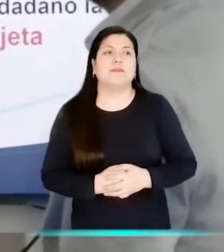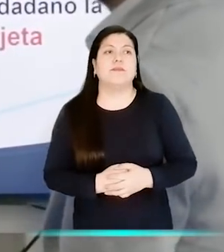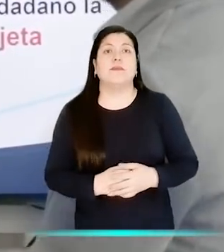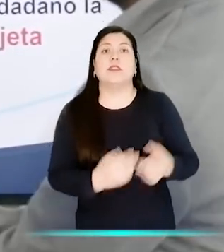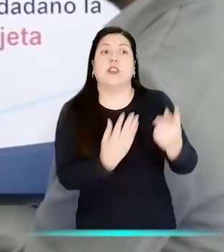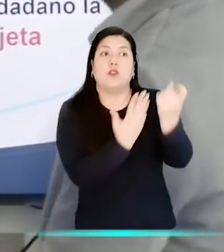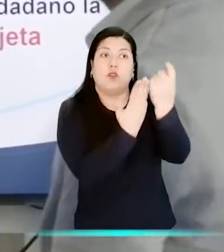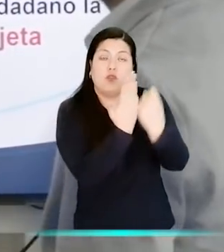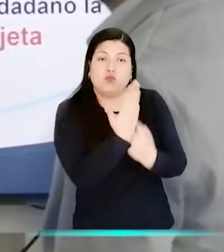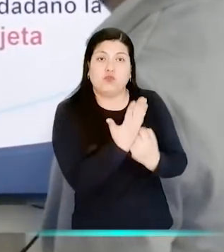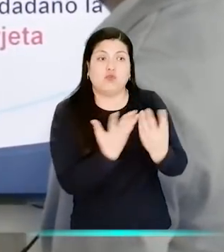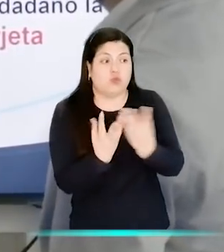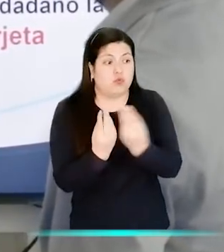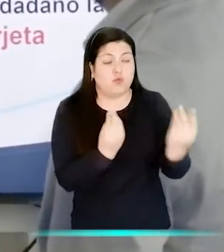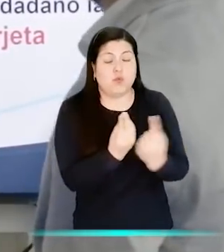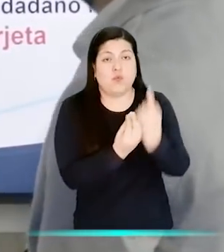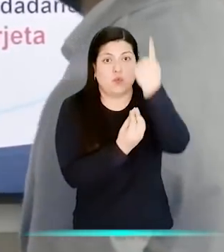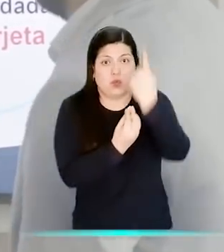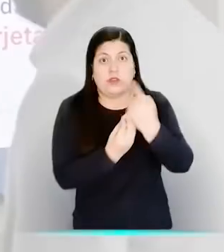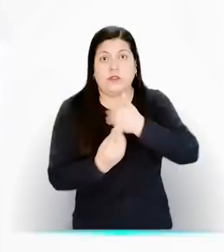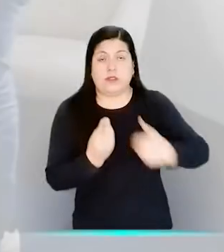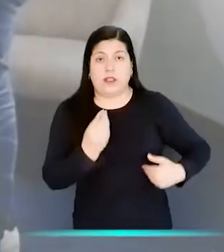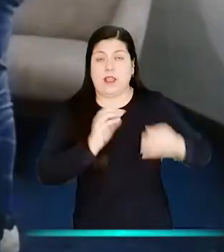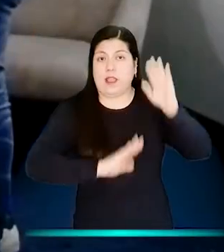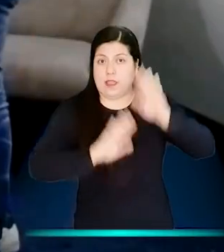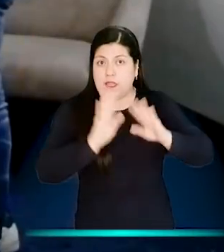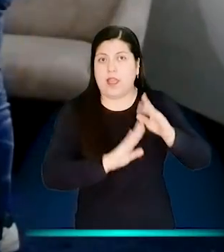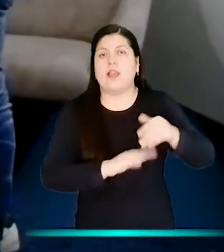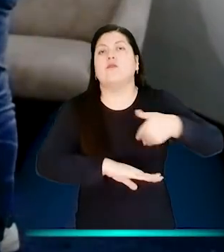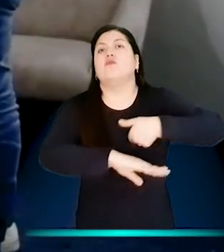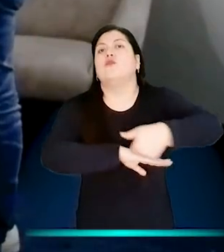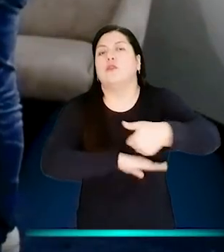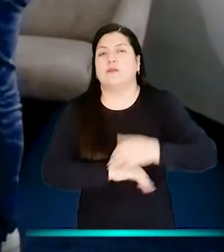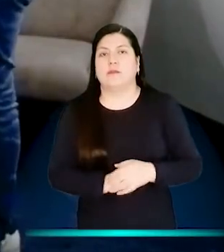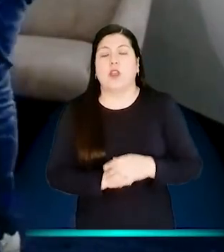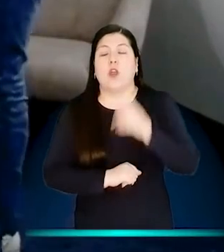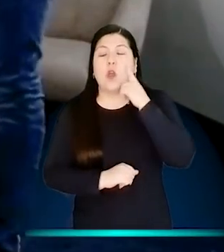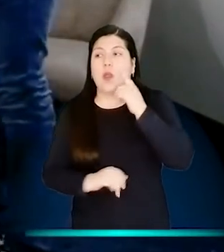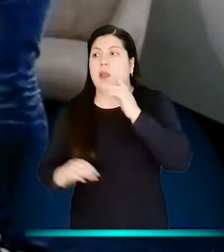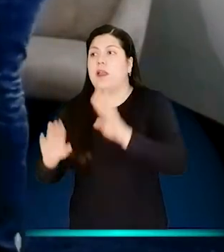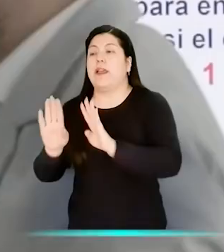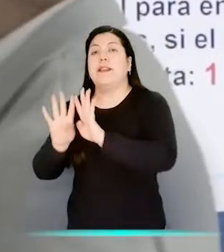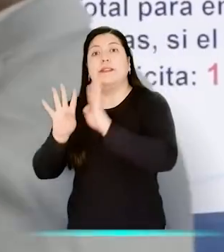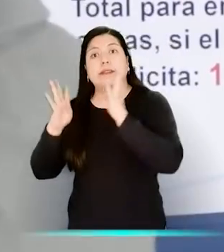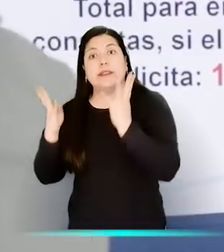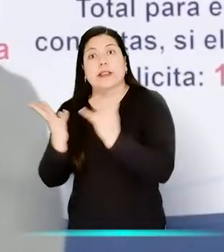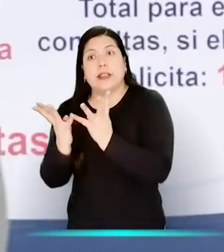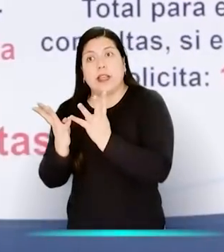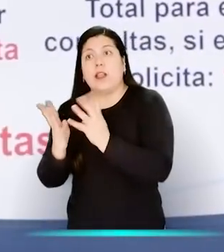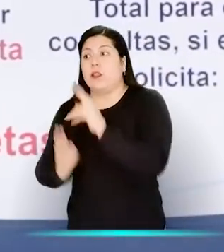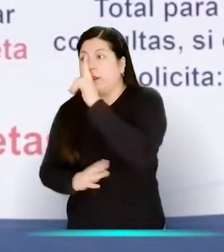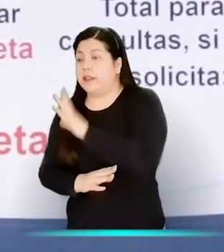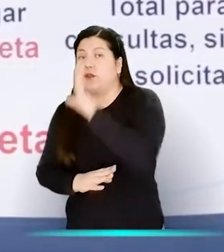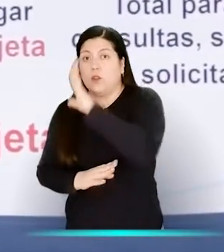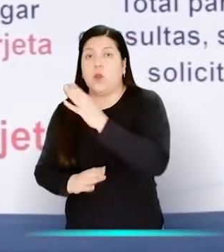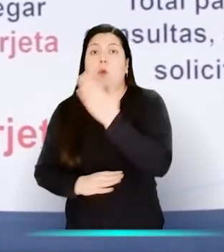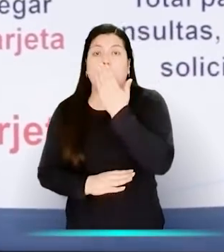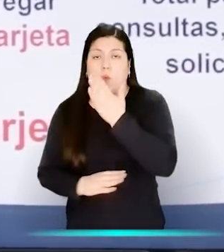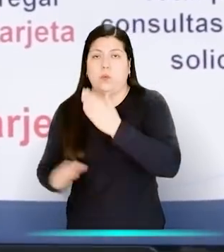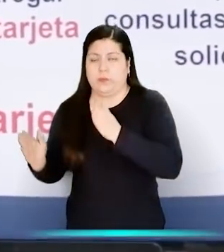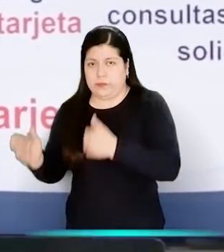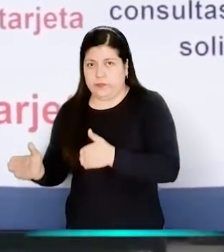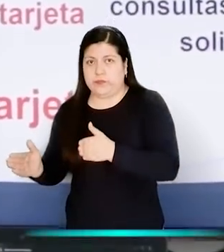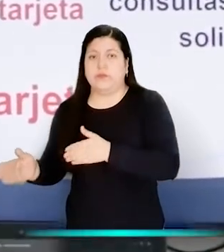la consulta, que como bien lo expresamos ahorita, es a ruego. Vamos a tener tarjetas electorales para el Senado, Senado Nacional o